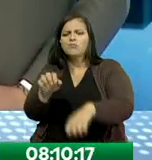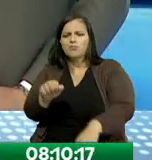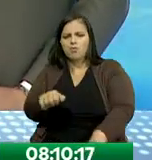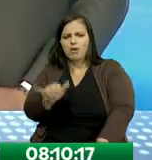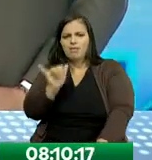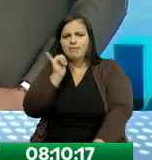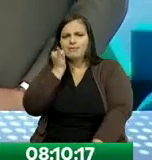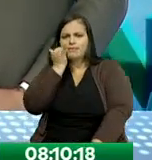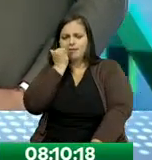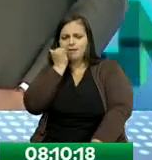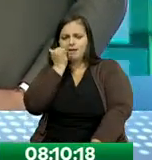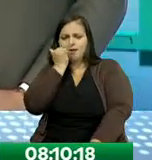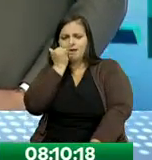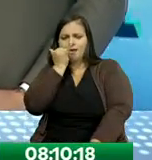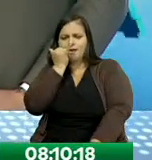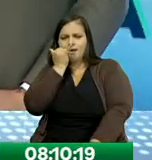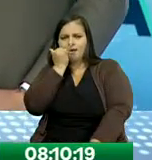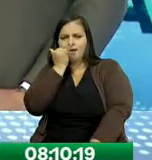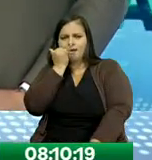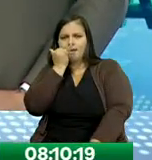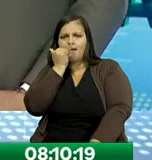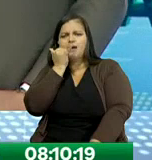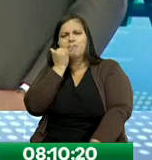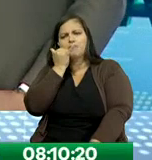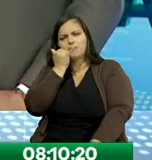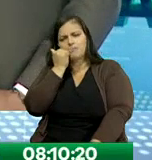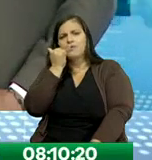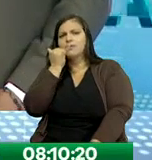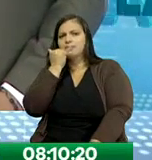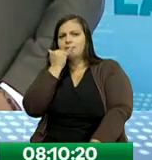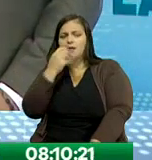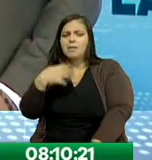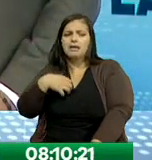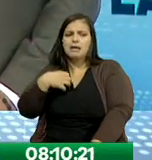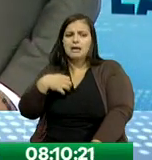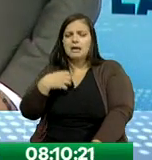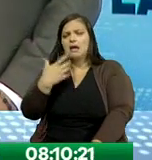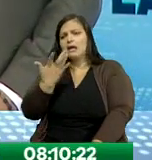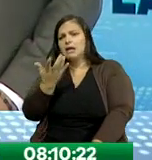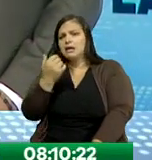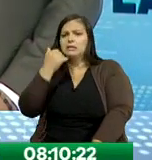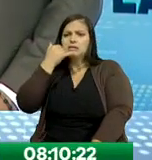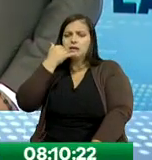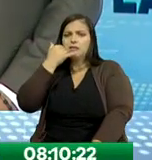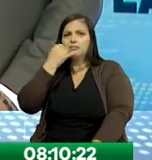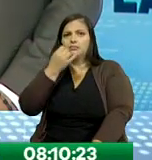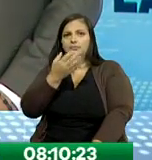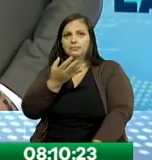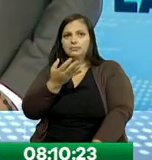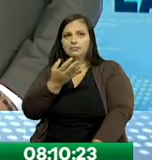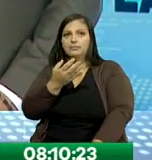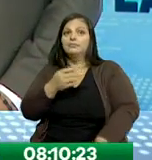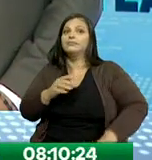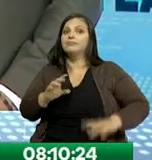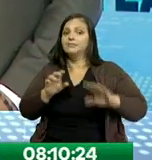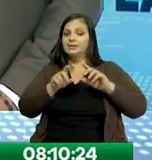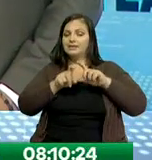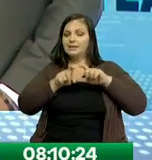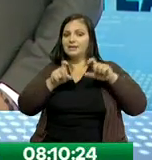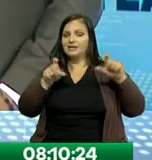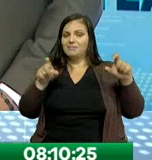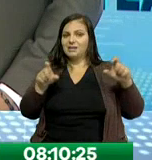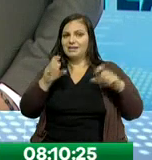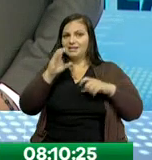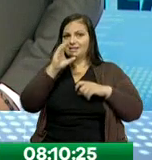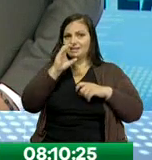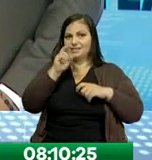intervenir esa empresa. No debería. Para todos lados, mi querido José Luis. No debería, por supuesto. Pero a través de esa empresa se mandan los